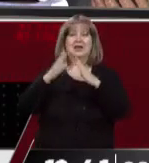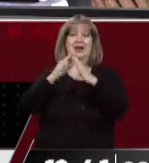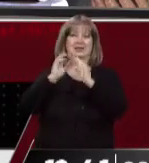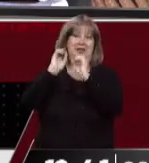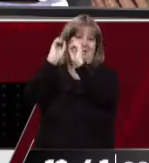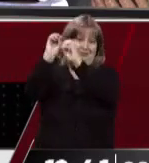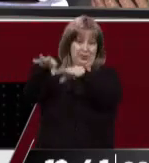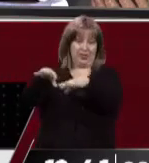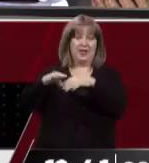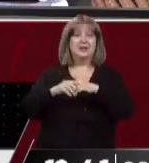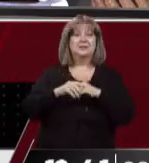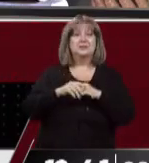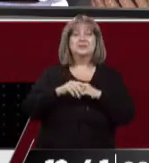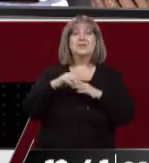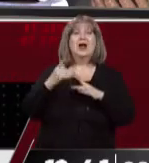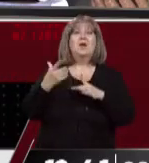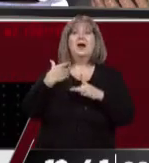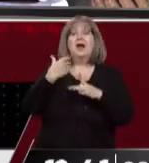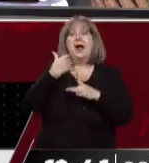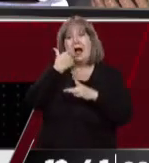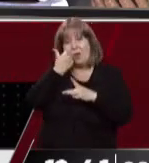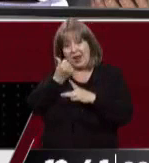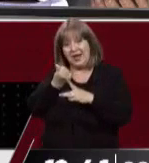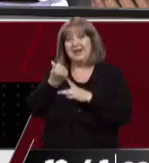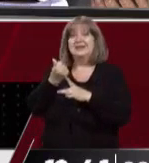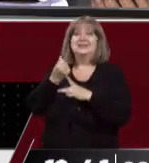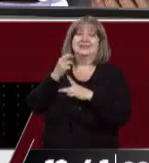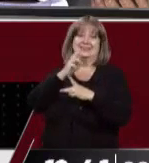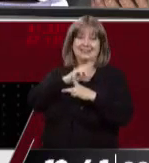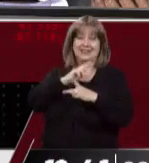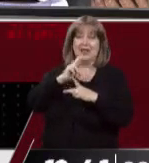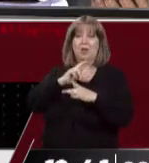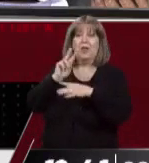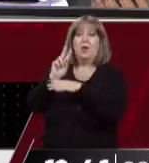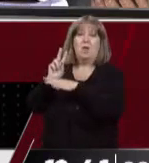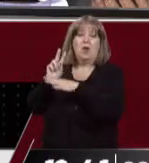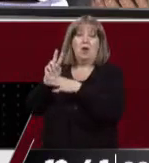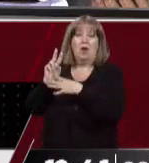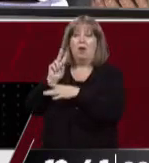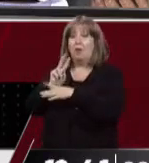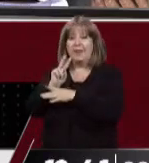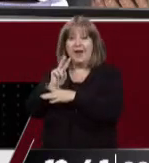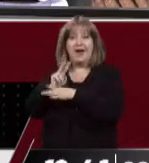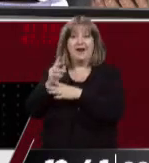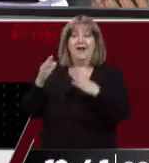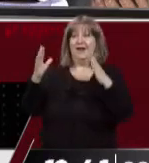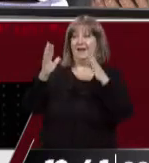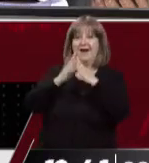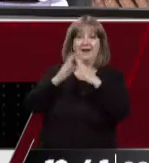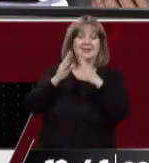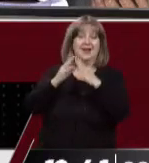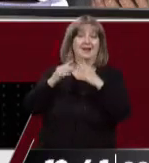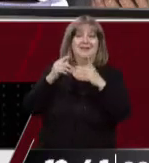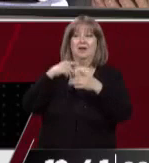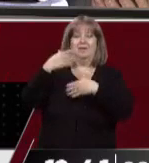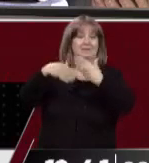vamos a dar una mano para ver si a la abuela y a dos personas más que viven juntas podemos conseguirles alguna finca para cuidar de caseros, para que sigan